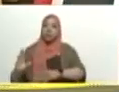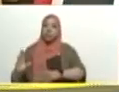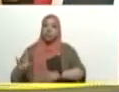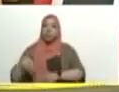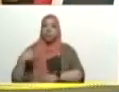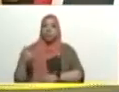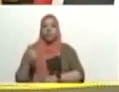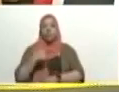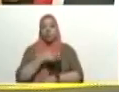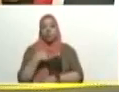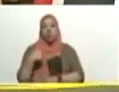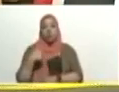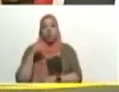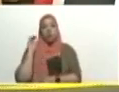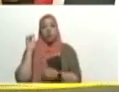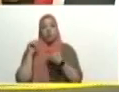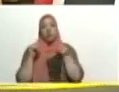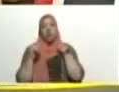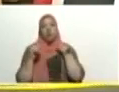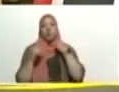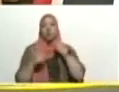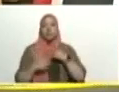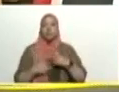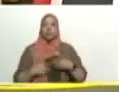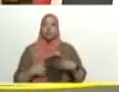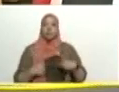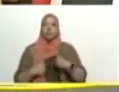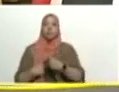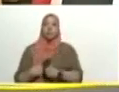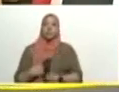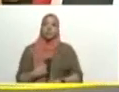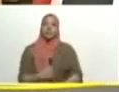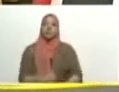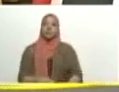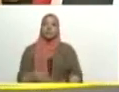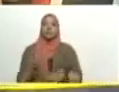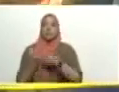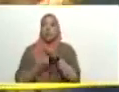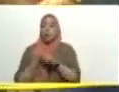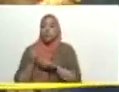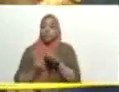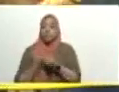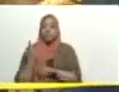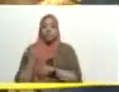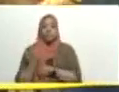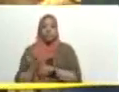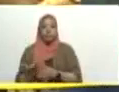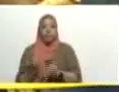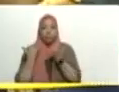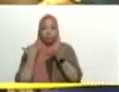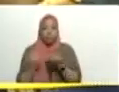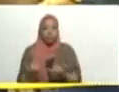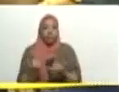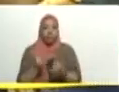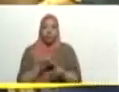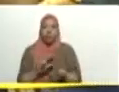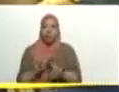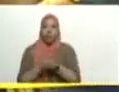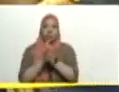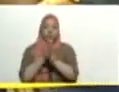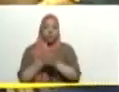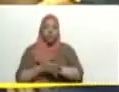próximo paso que yo quiero dar, te decía. Hagan lo que tengan que hacer. Ya. Se les acabó el